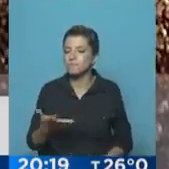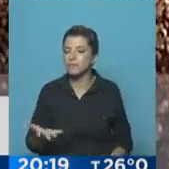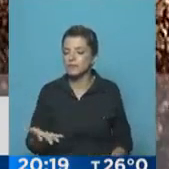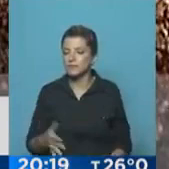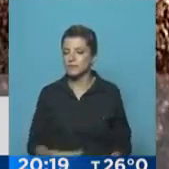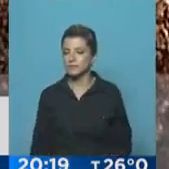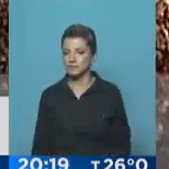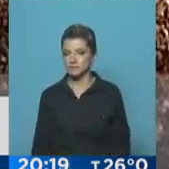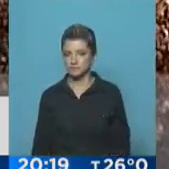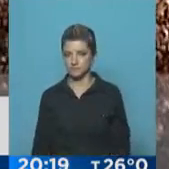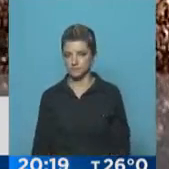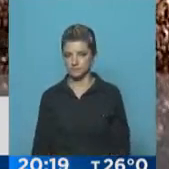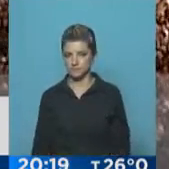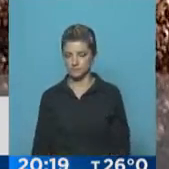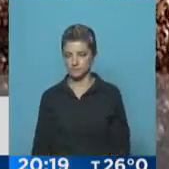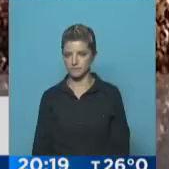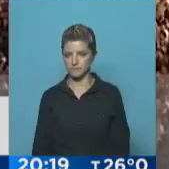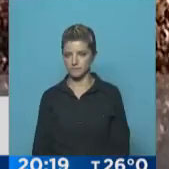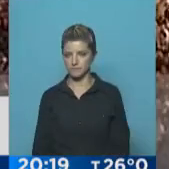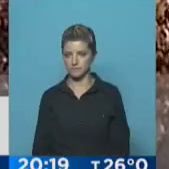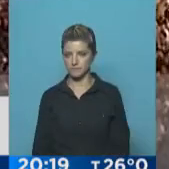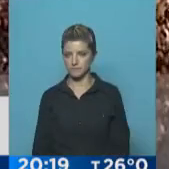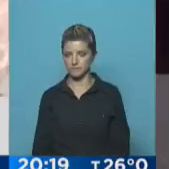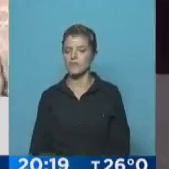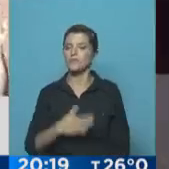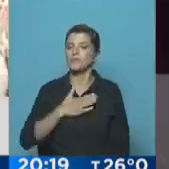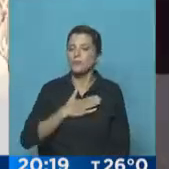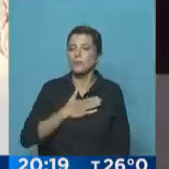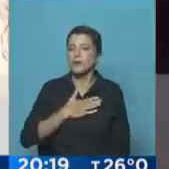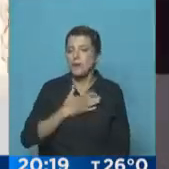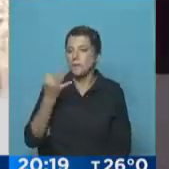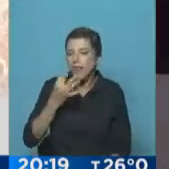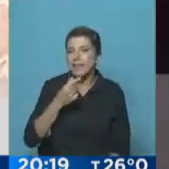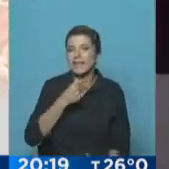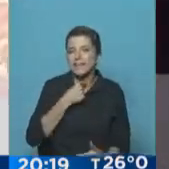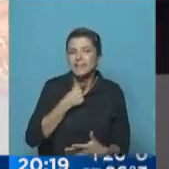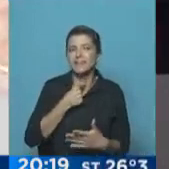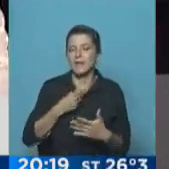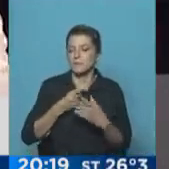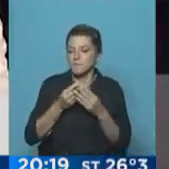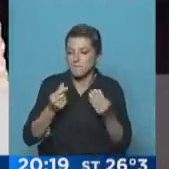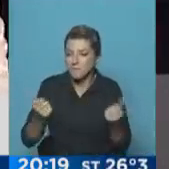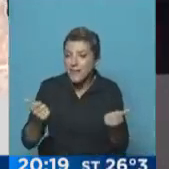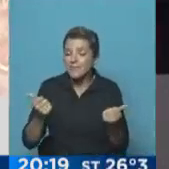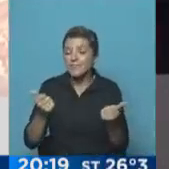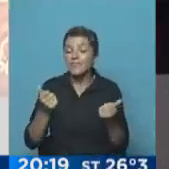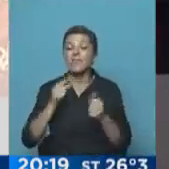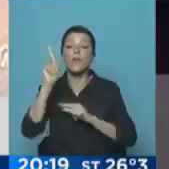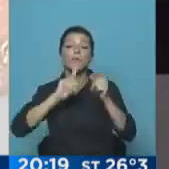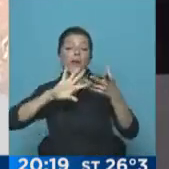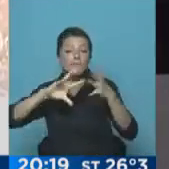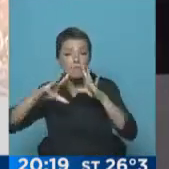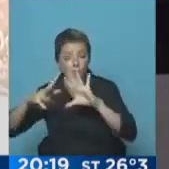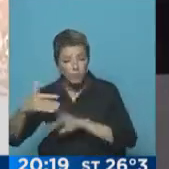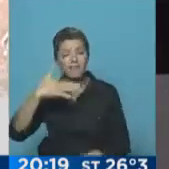Tenía la ilusión de que de alguna manera se